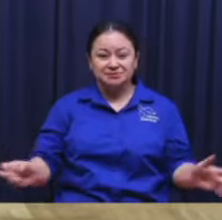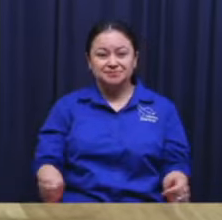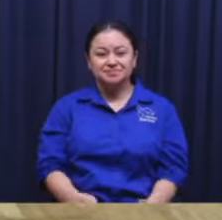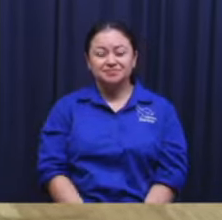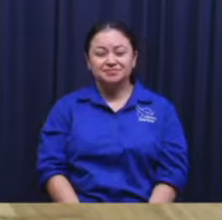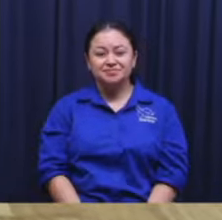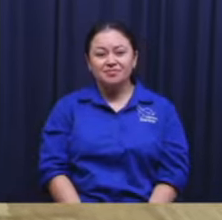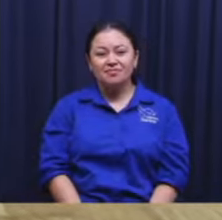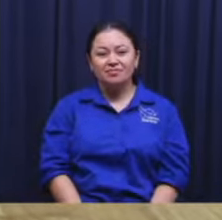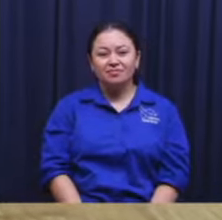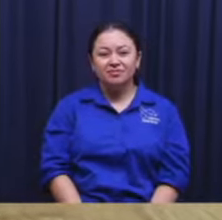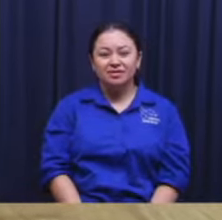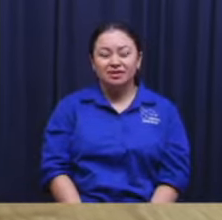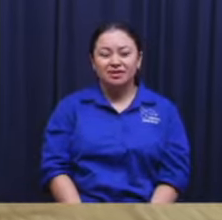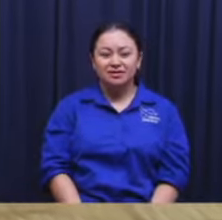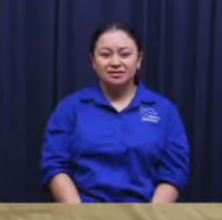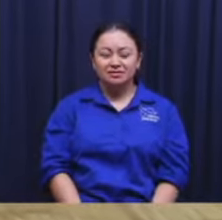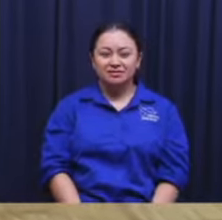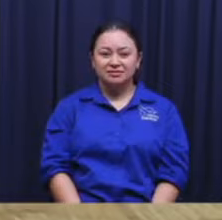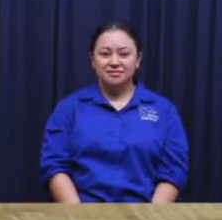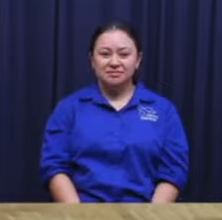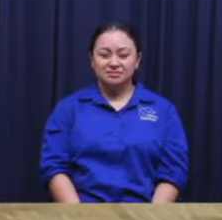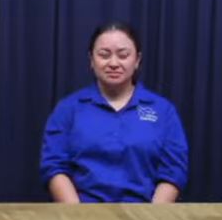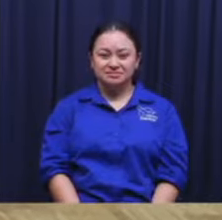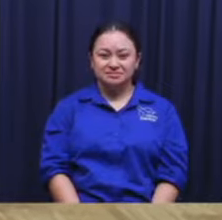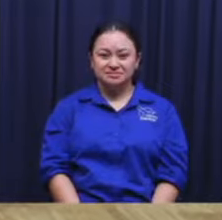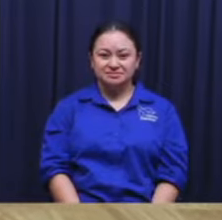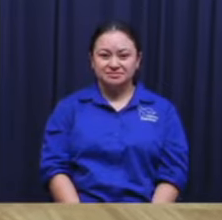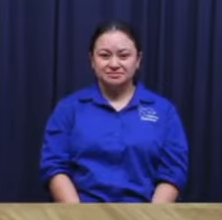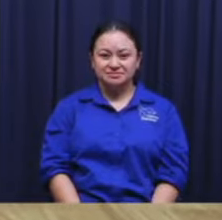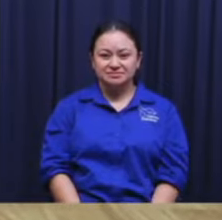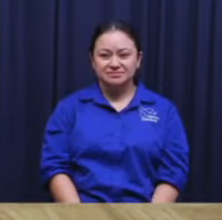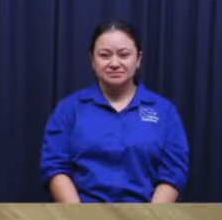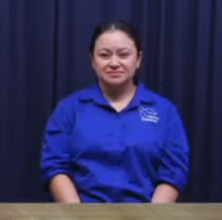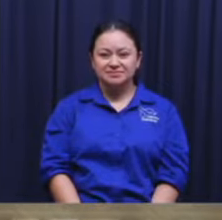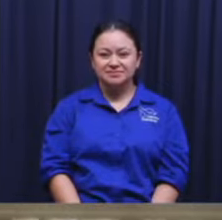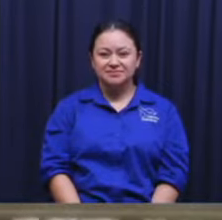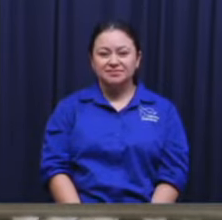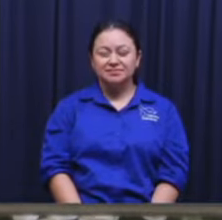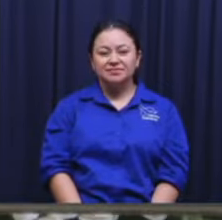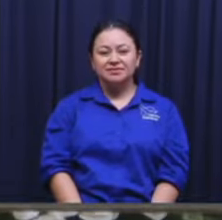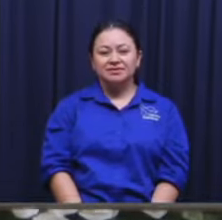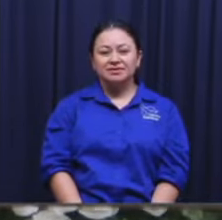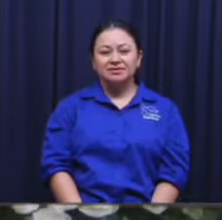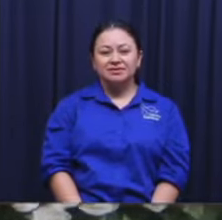sprint supuestamente final, ¿verdad? Y ha sido algo,